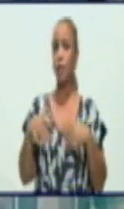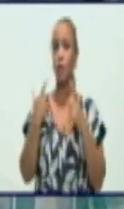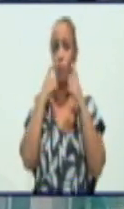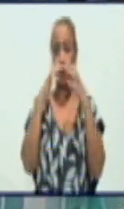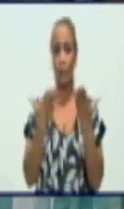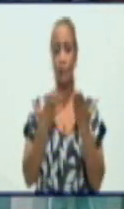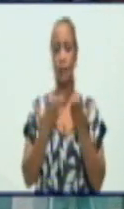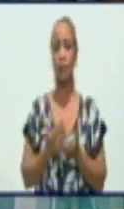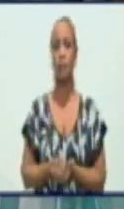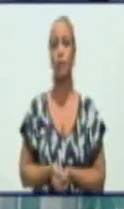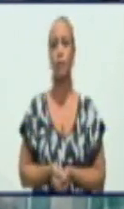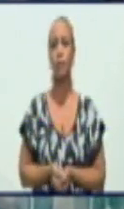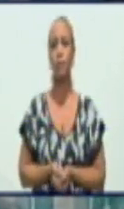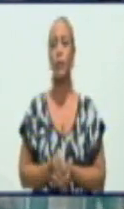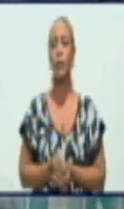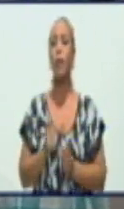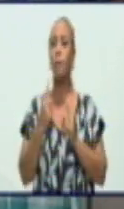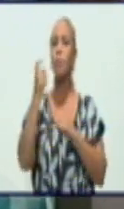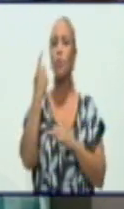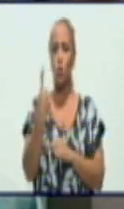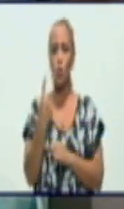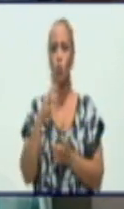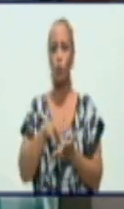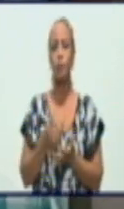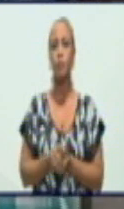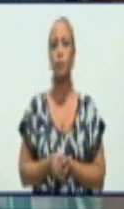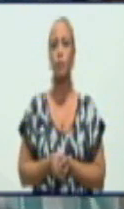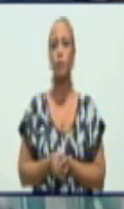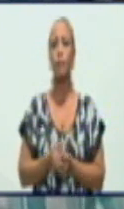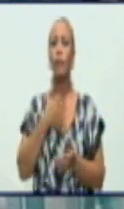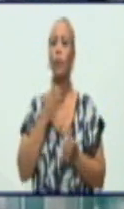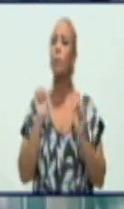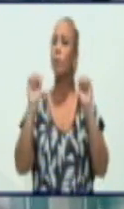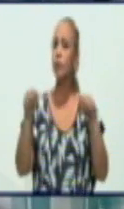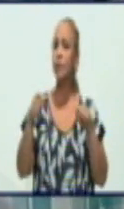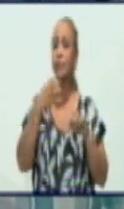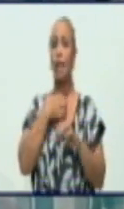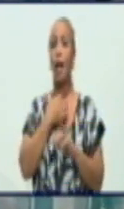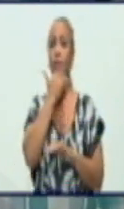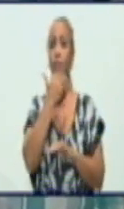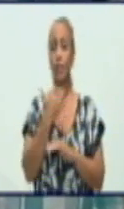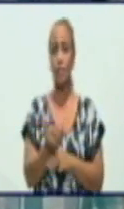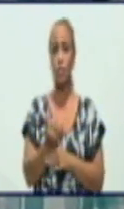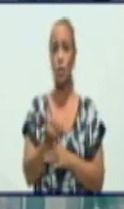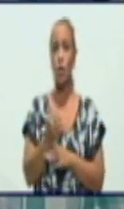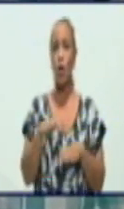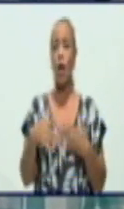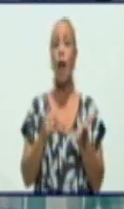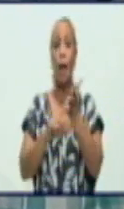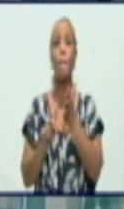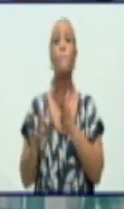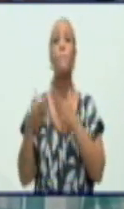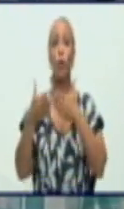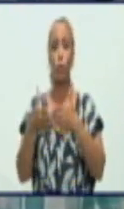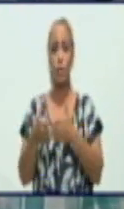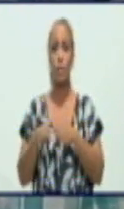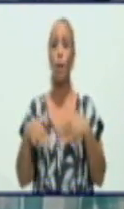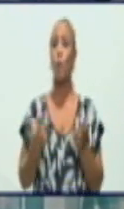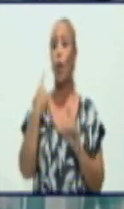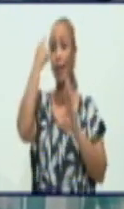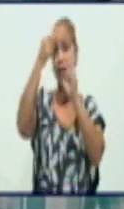tener en cuenta en primero porque siempre se manejó la posibilidad que tuviéramos una final con una afectación inminente a la provincia dada por las